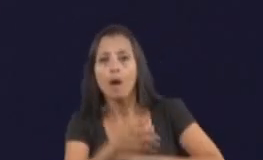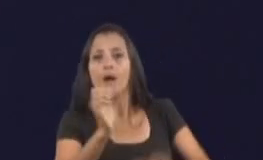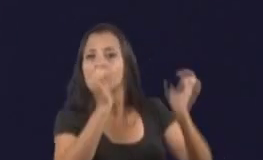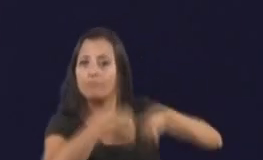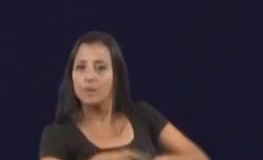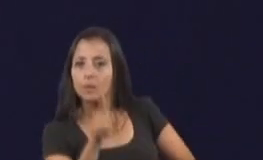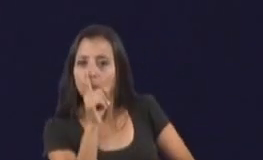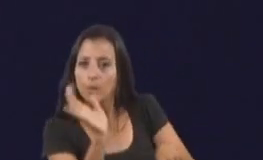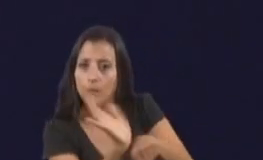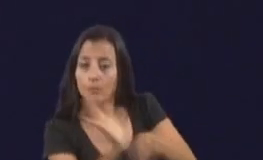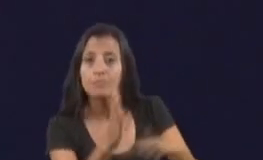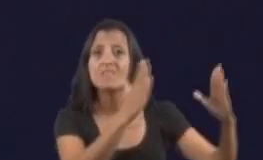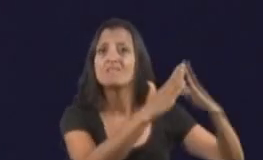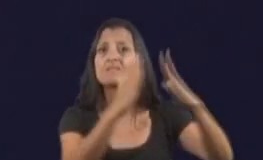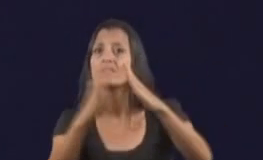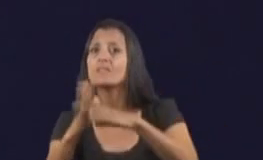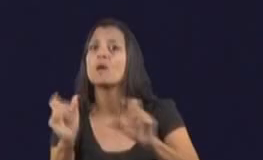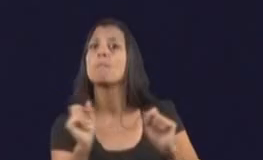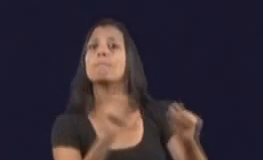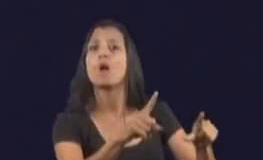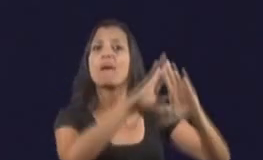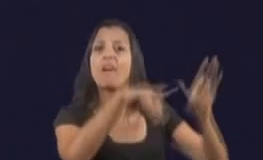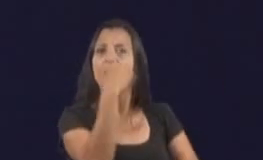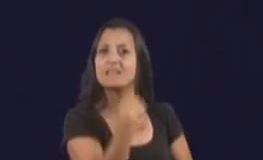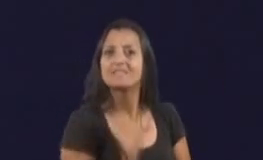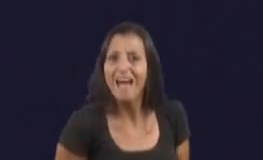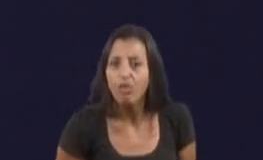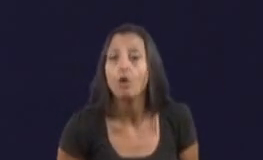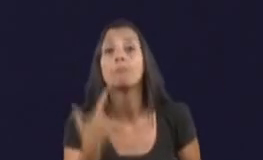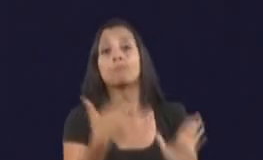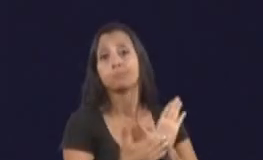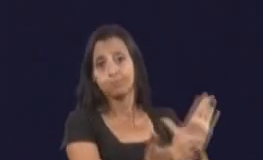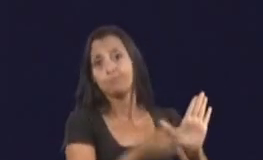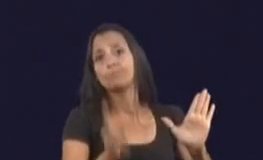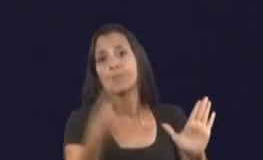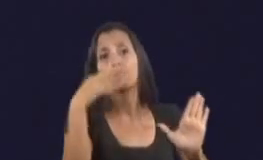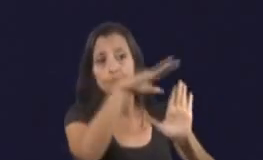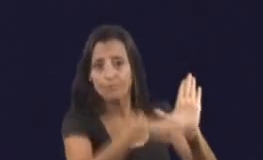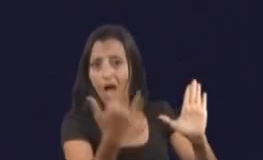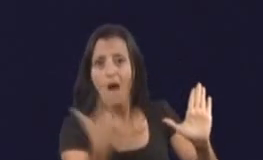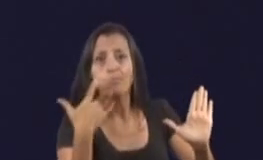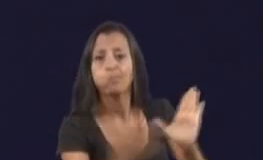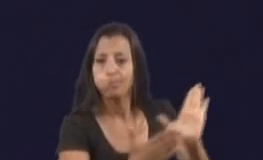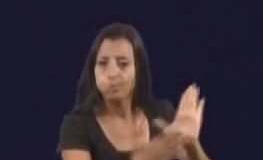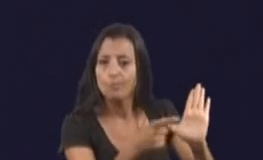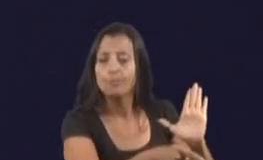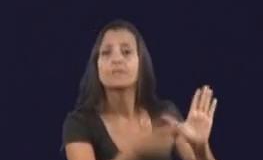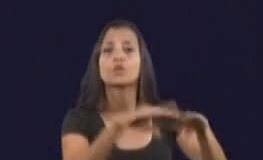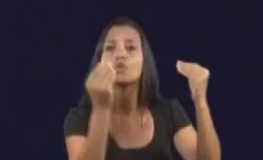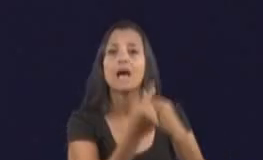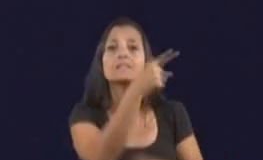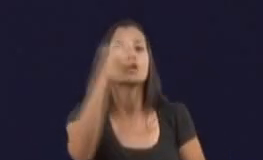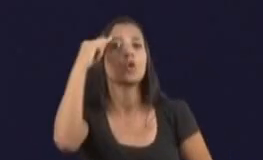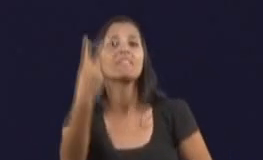decía, son propiedad del Estado Nacional. Acá le muestro además el estado que tenían las